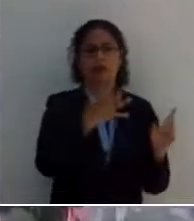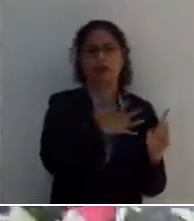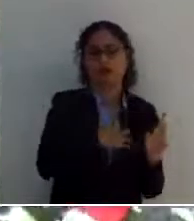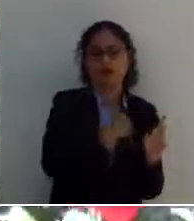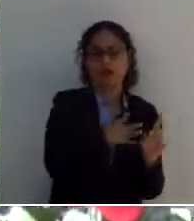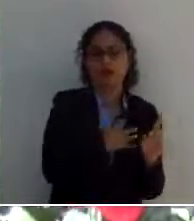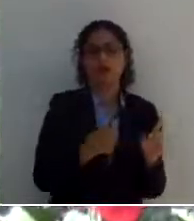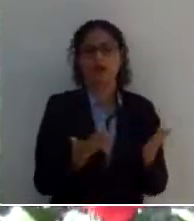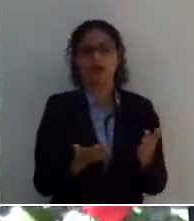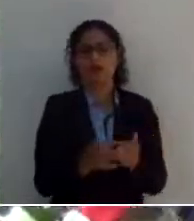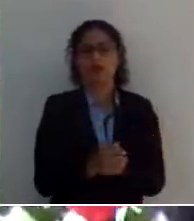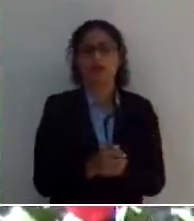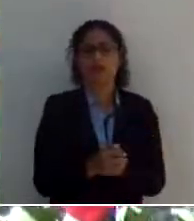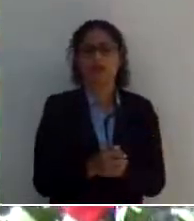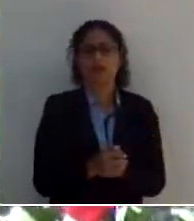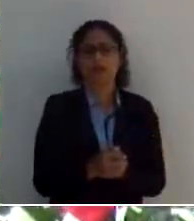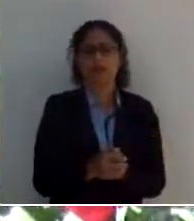hijos,